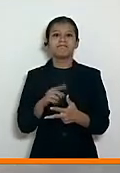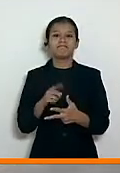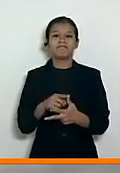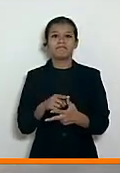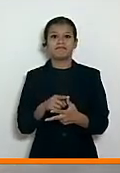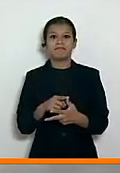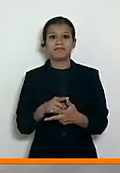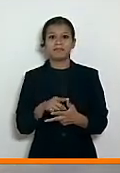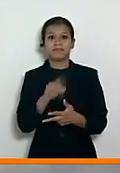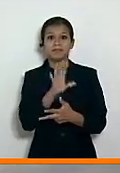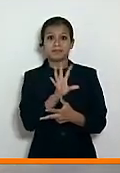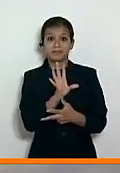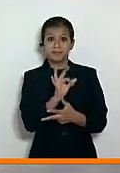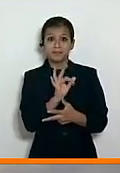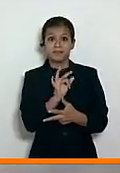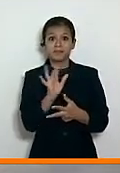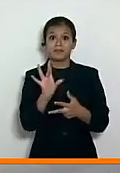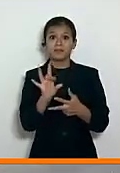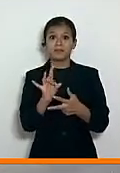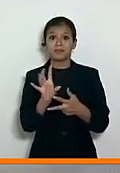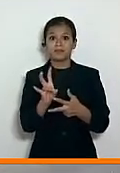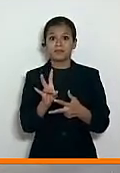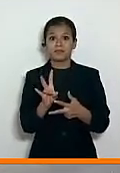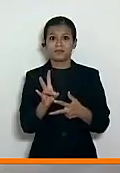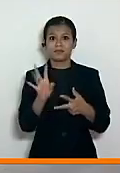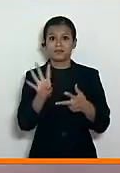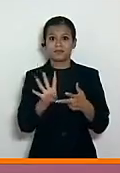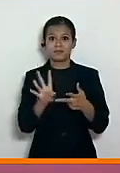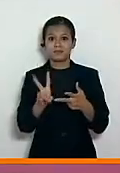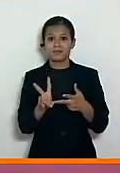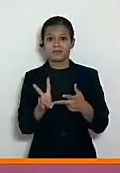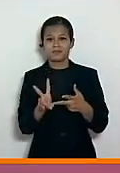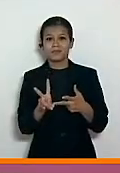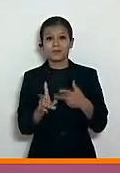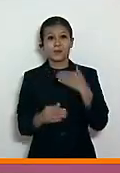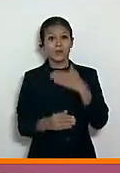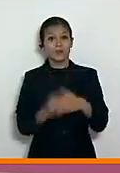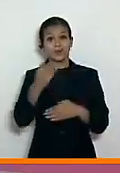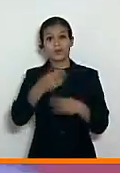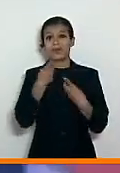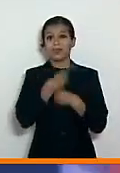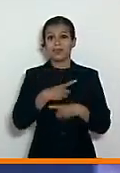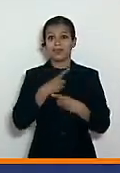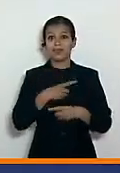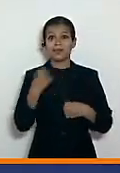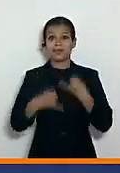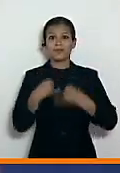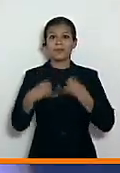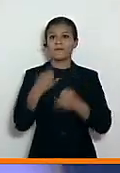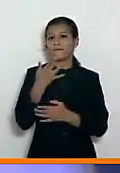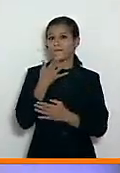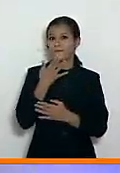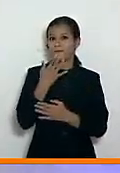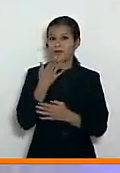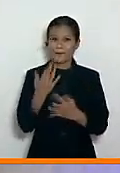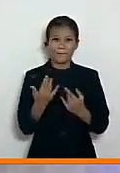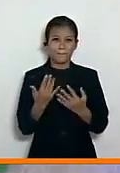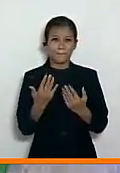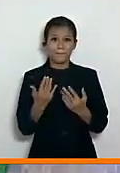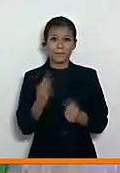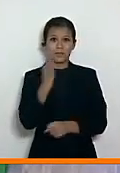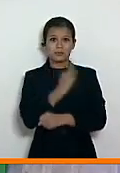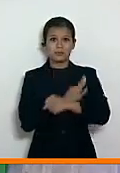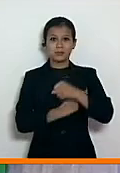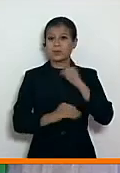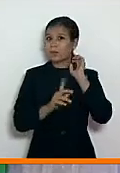son 19, 87 y 42. Continuamos con nuestro juego favorito y el más esperado de la tarde de